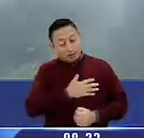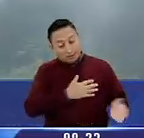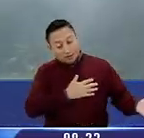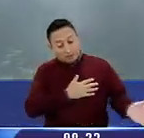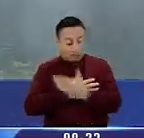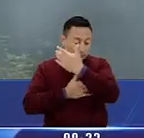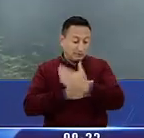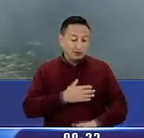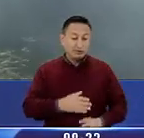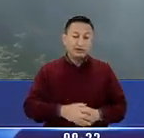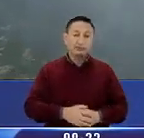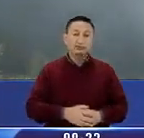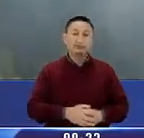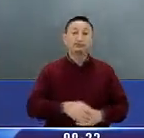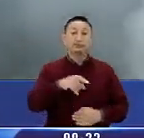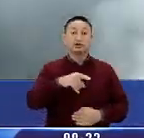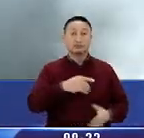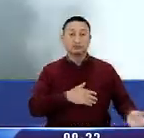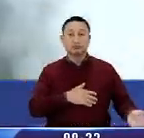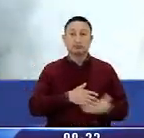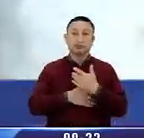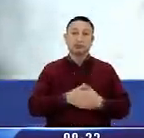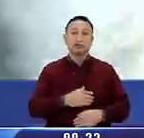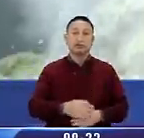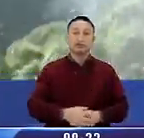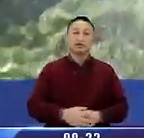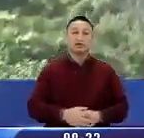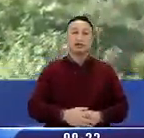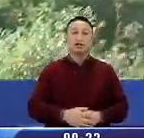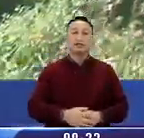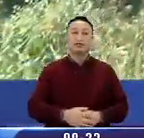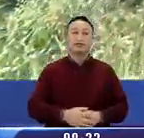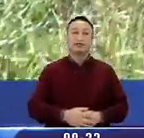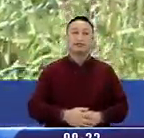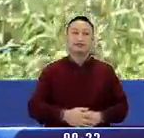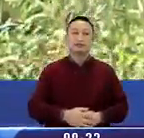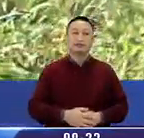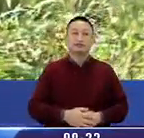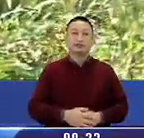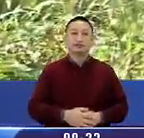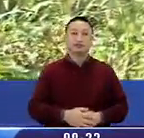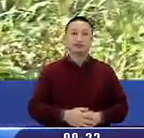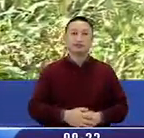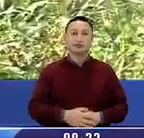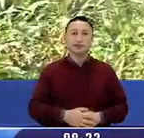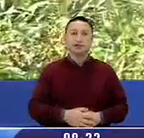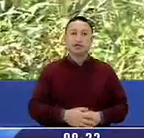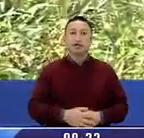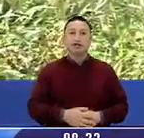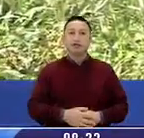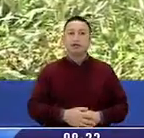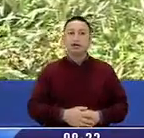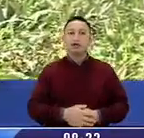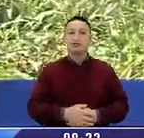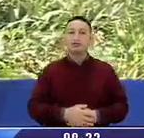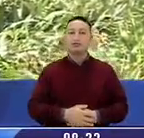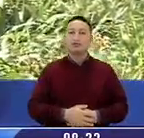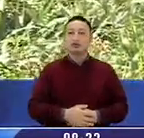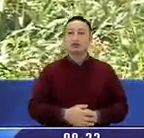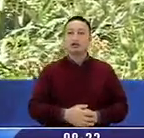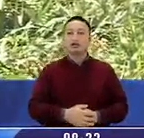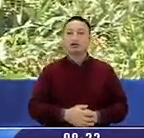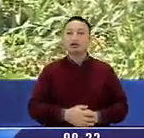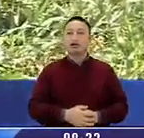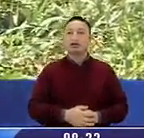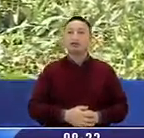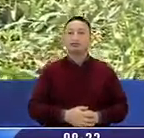de aquí. Salió la persona, se le revisó, encontraron, como le indicaba, armas blancas, encontraron también unas